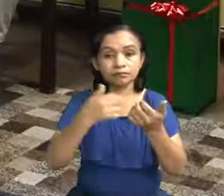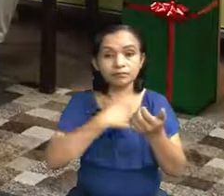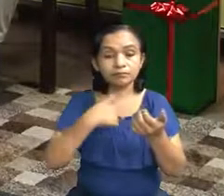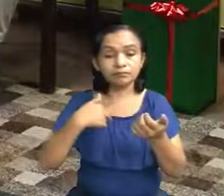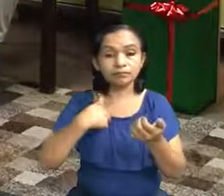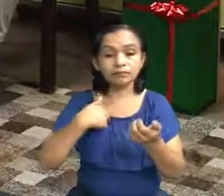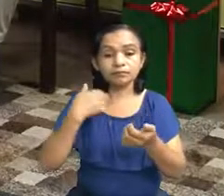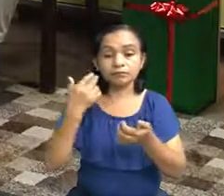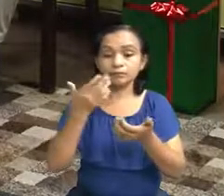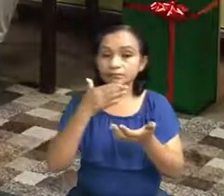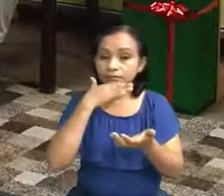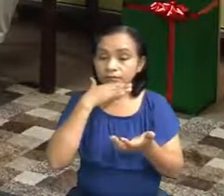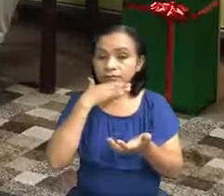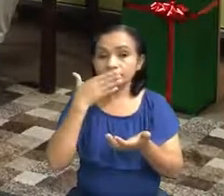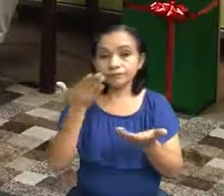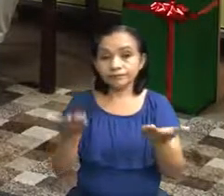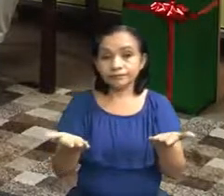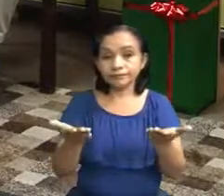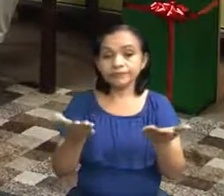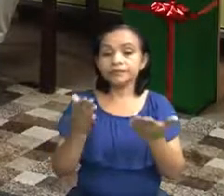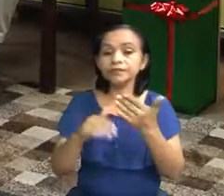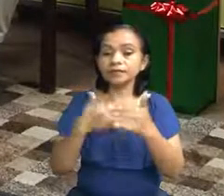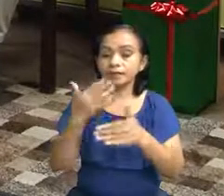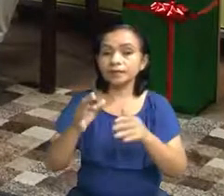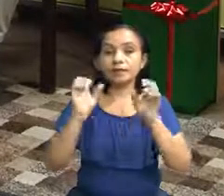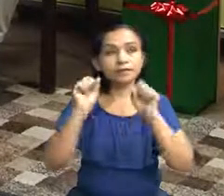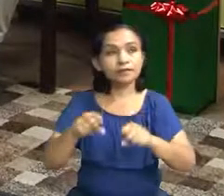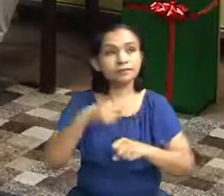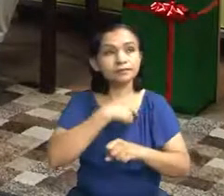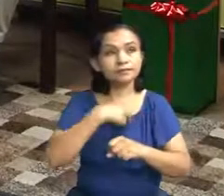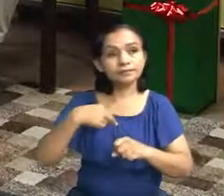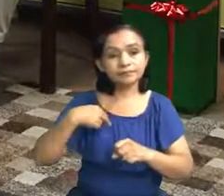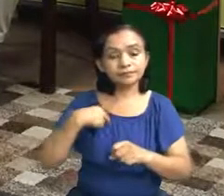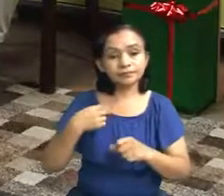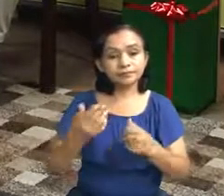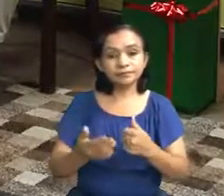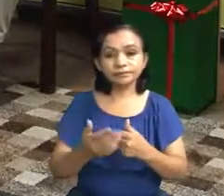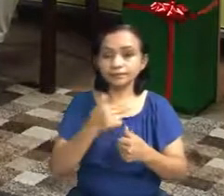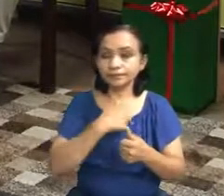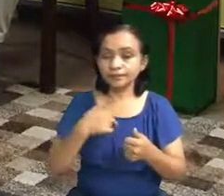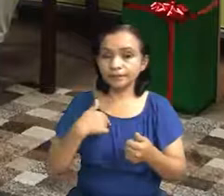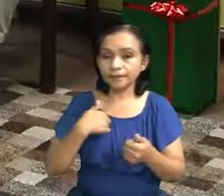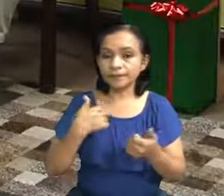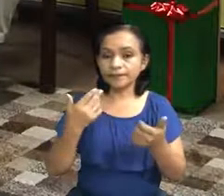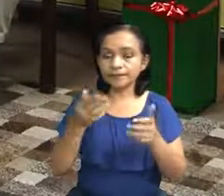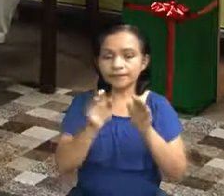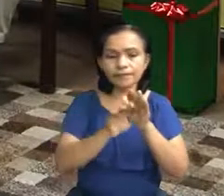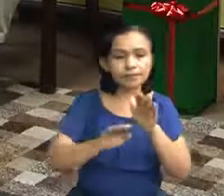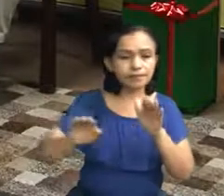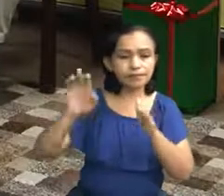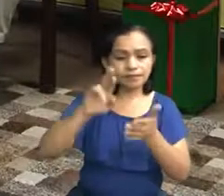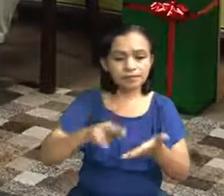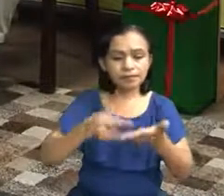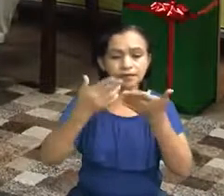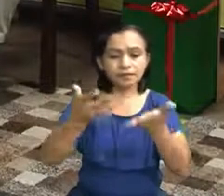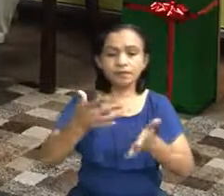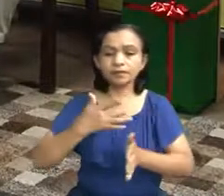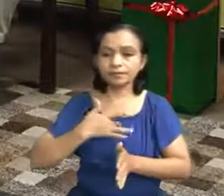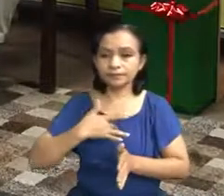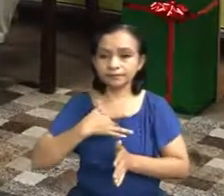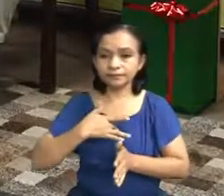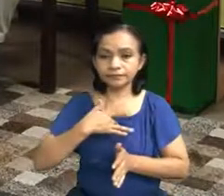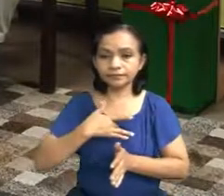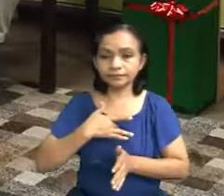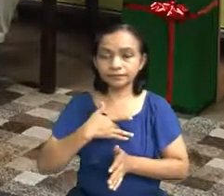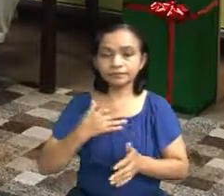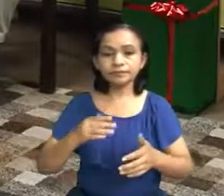que se dé la situación. Y luego estamos preparados también para hacer campañas mayores de donación en caso de necesitarse en